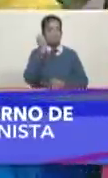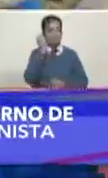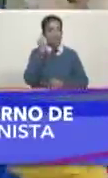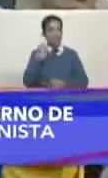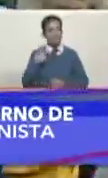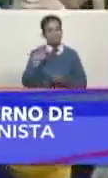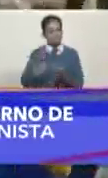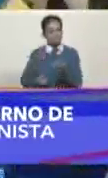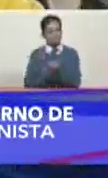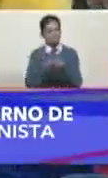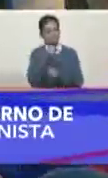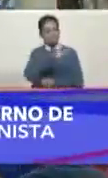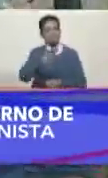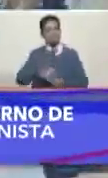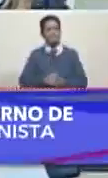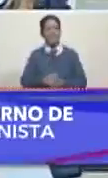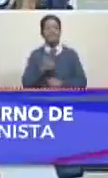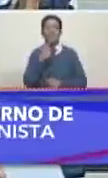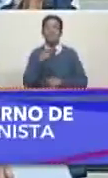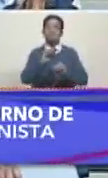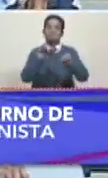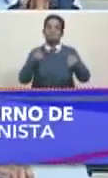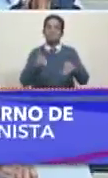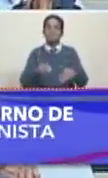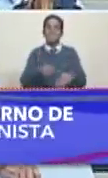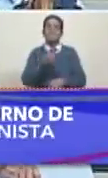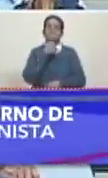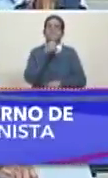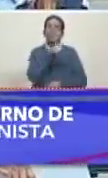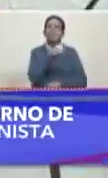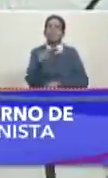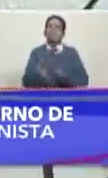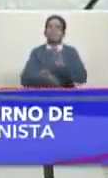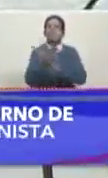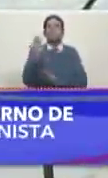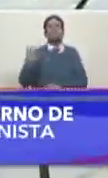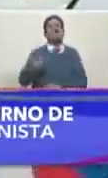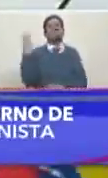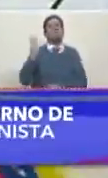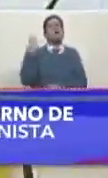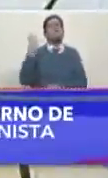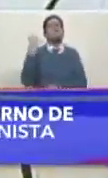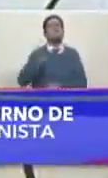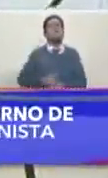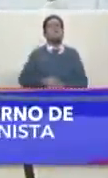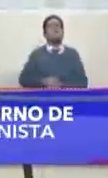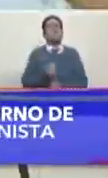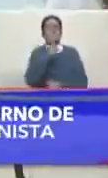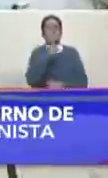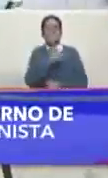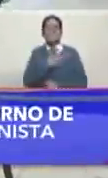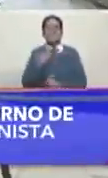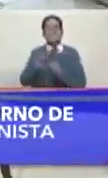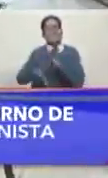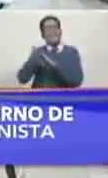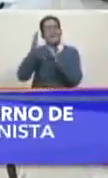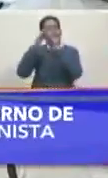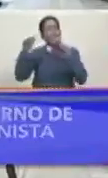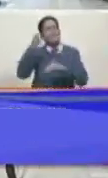Prepárense entonces para marchar a Washington. ¿Quiénes van a ir hasta Washington? ¿Quiénes quieren ir a la Casa